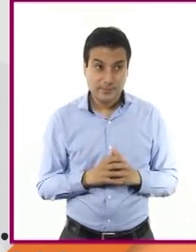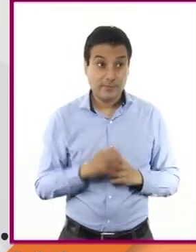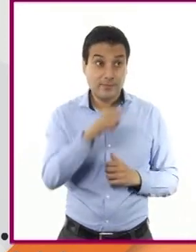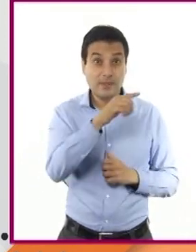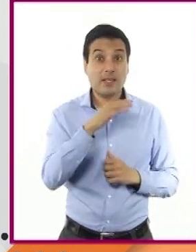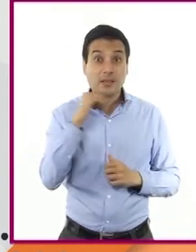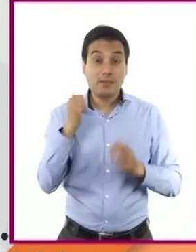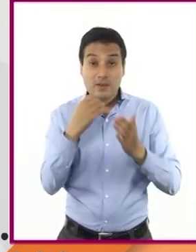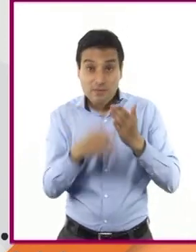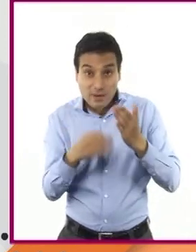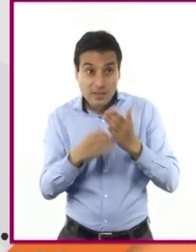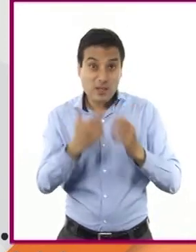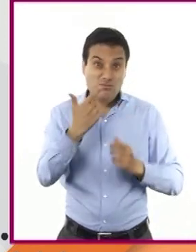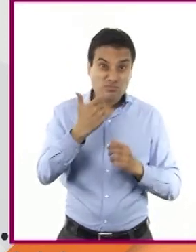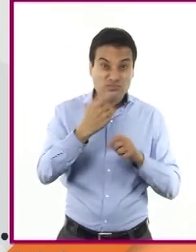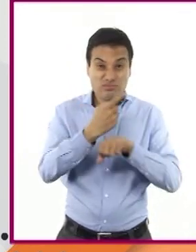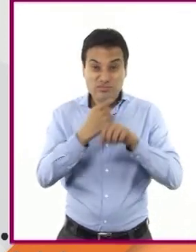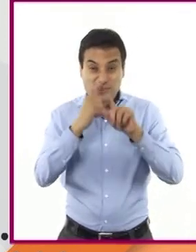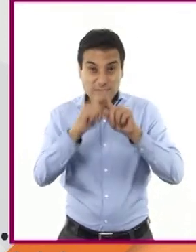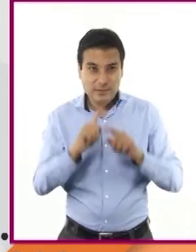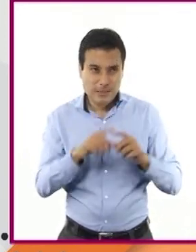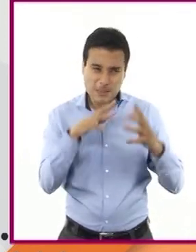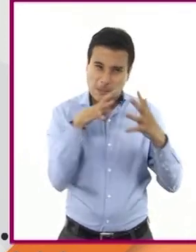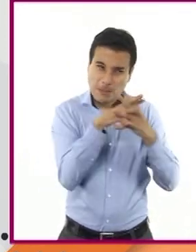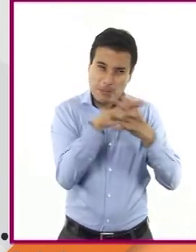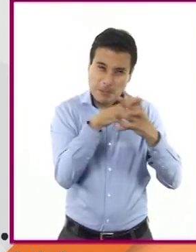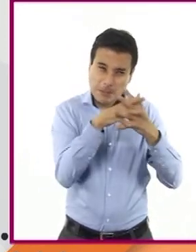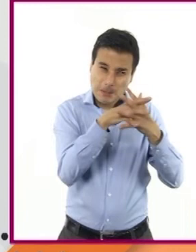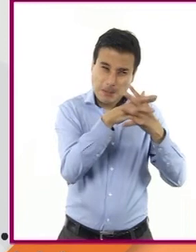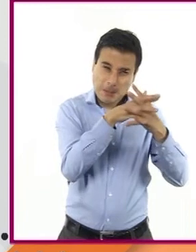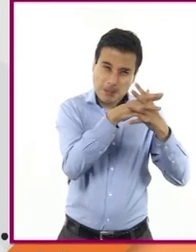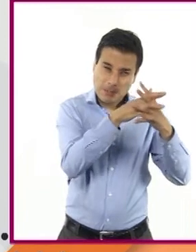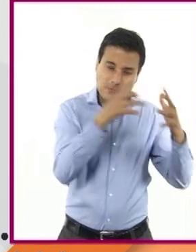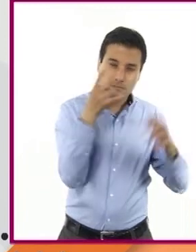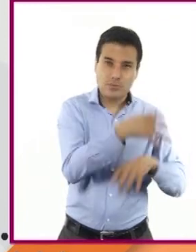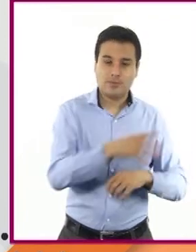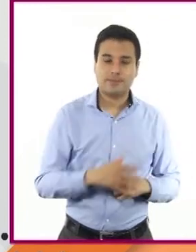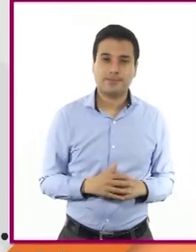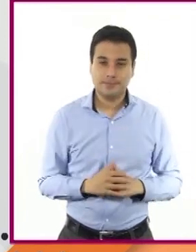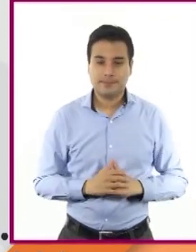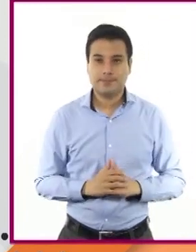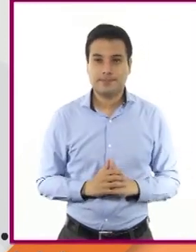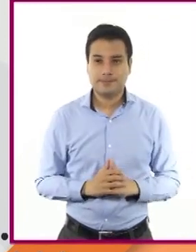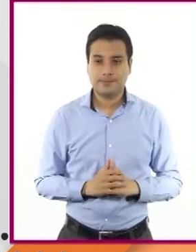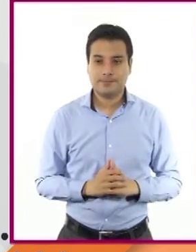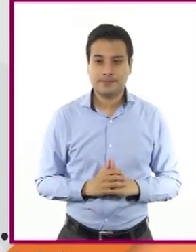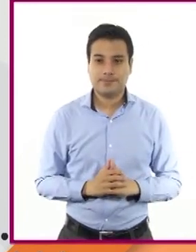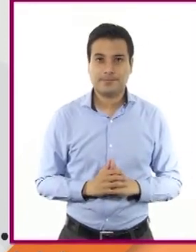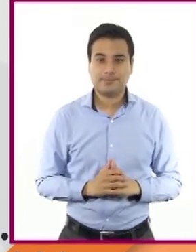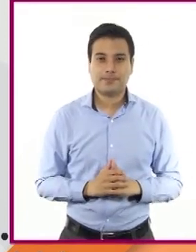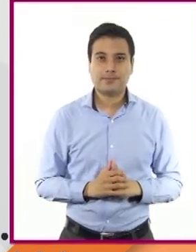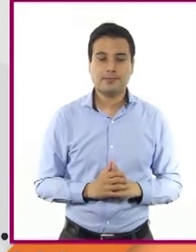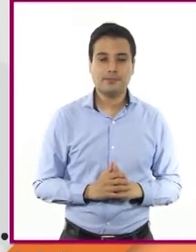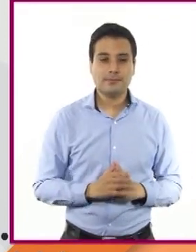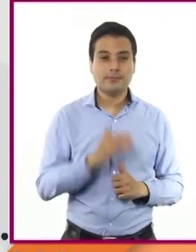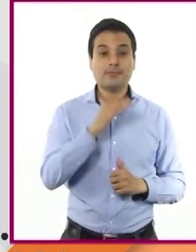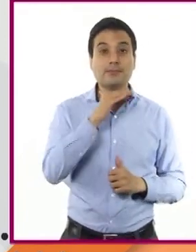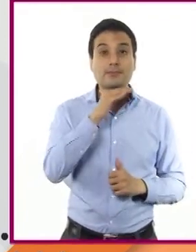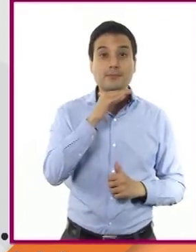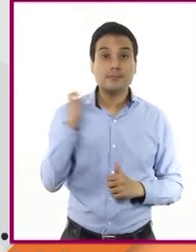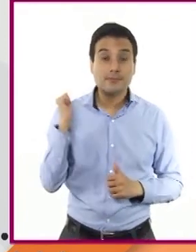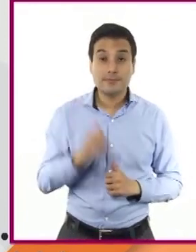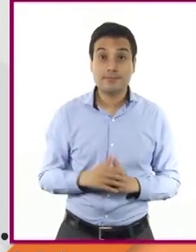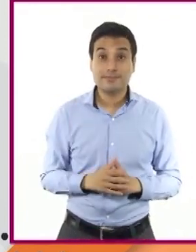alemanas, avanzó como una aplanadora sobre las fuerzas del eje. A partir de las derrotas alemanas